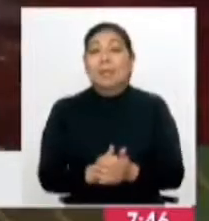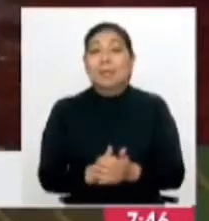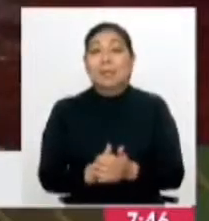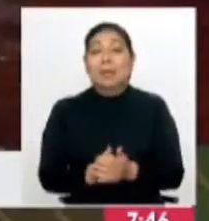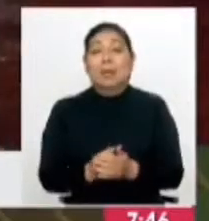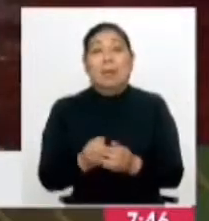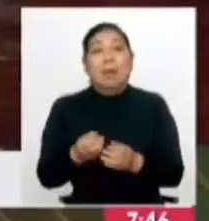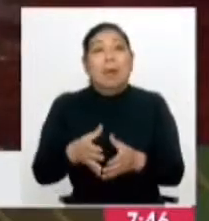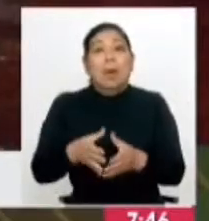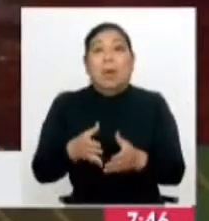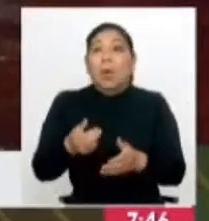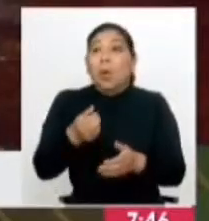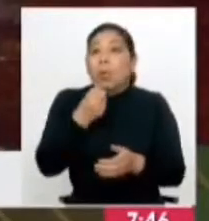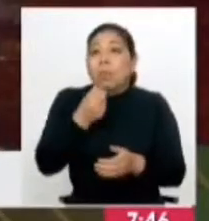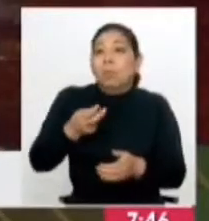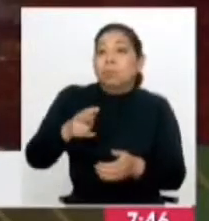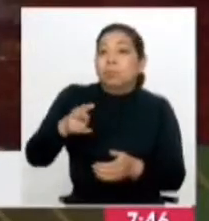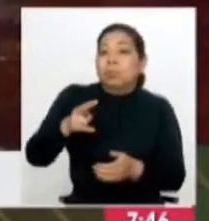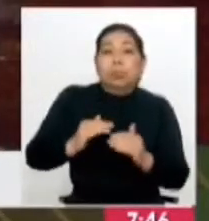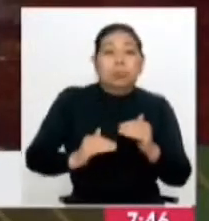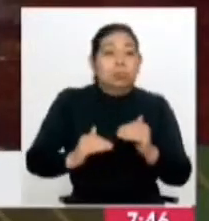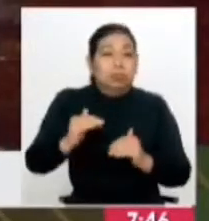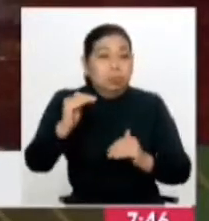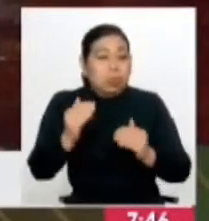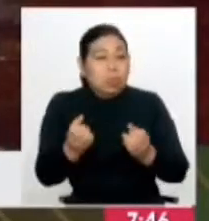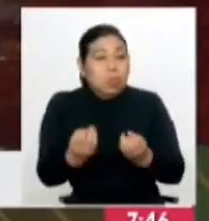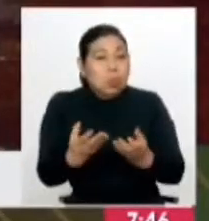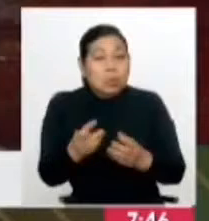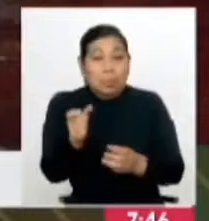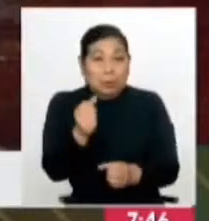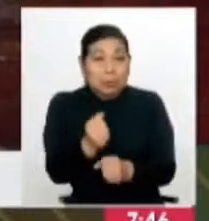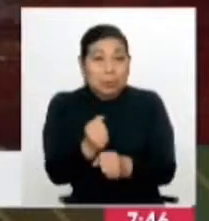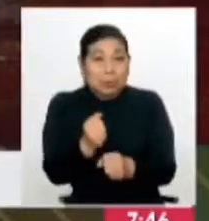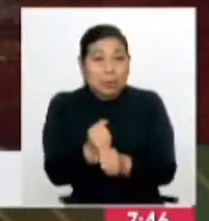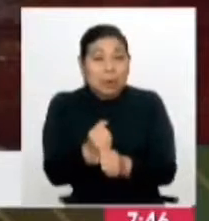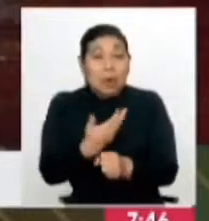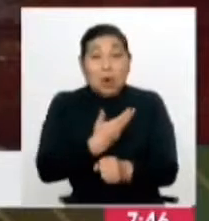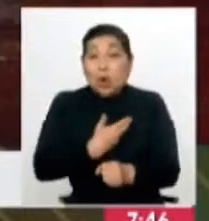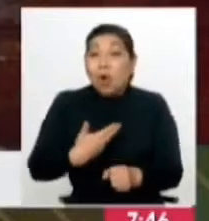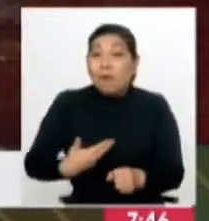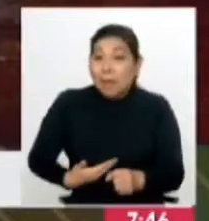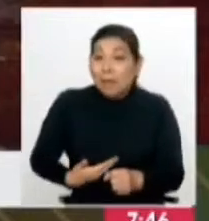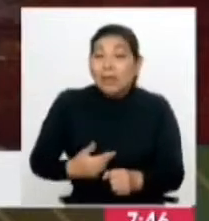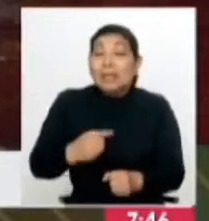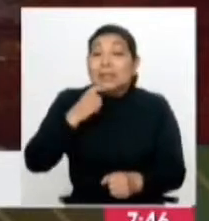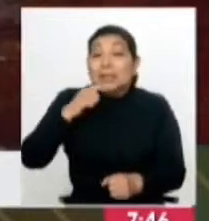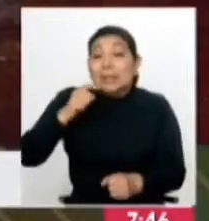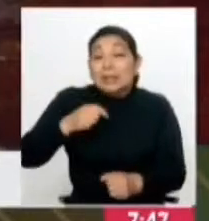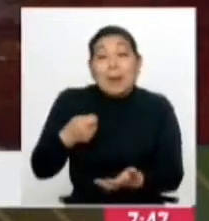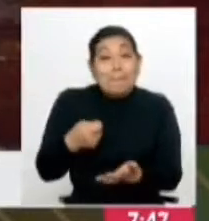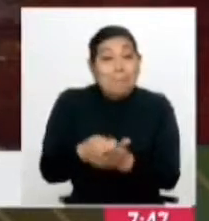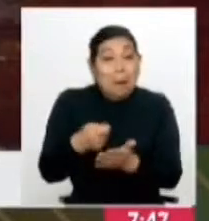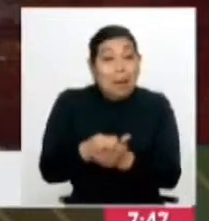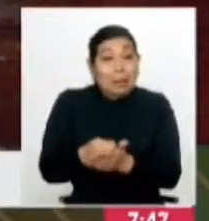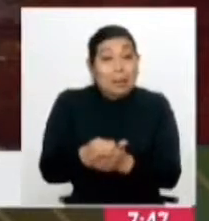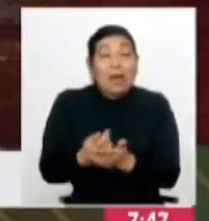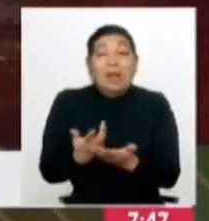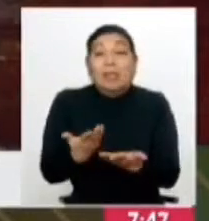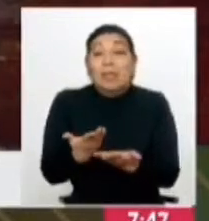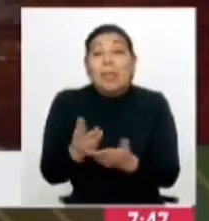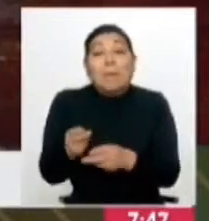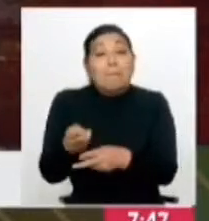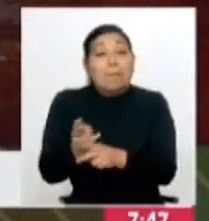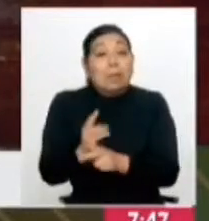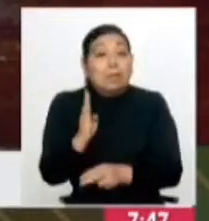viviendo de la inflación, ha generado que muchos trabajadores del sector público necesiten de dinero y han recurrido en